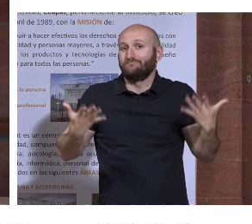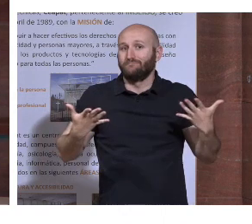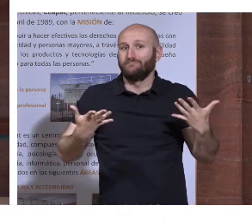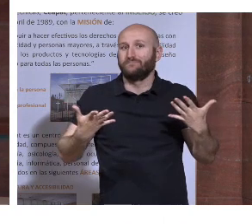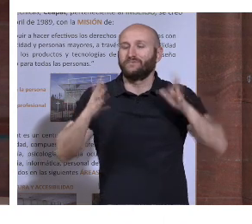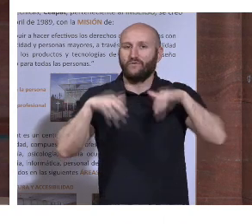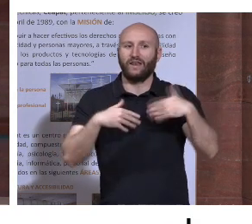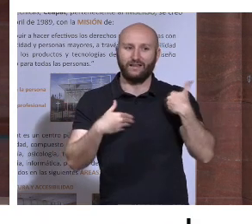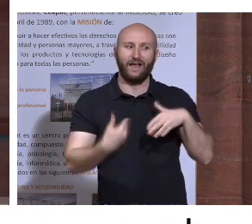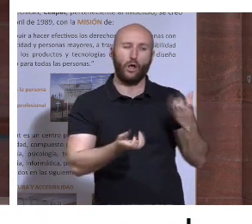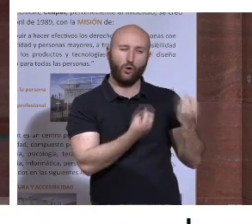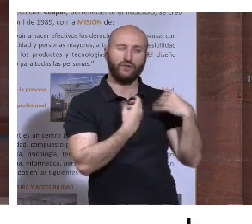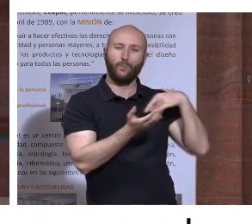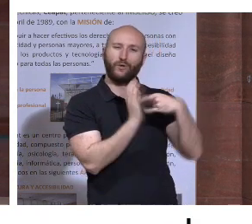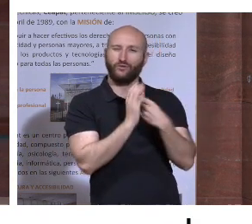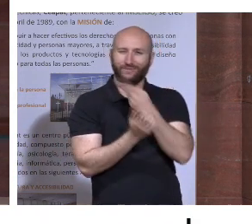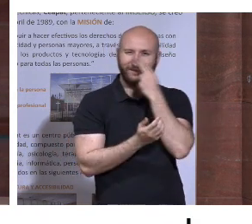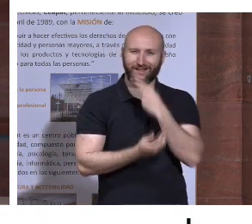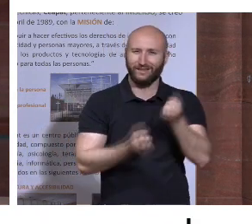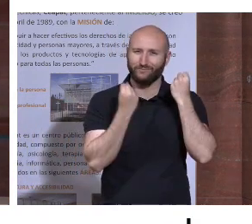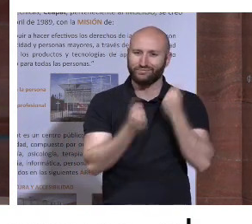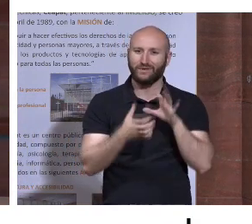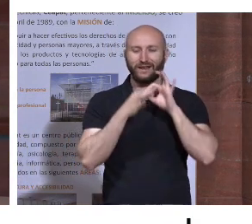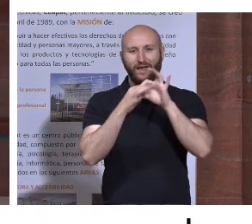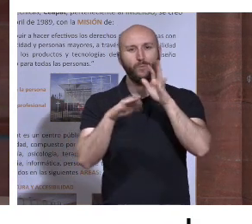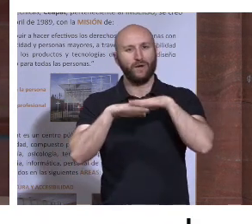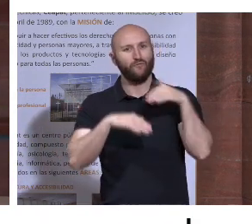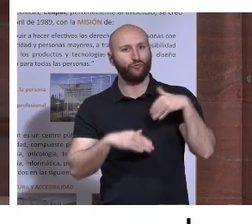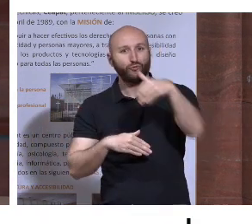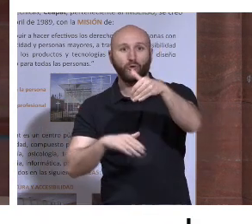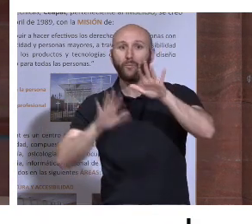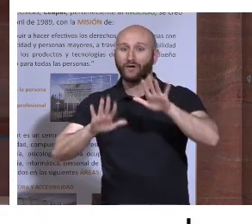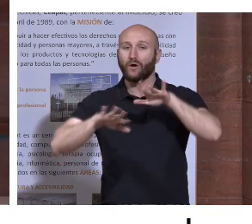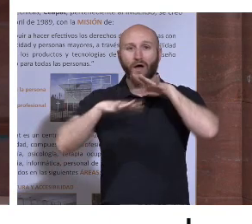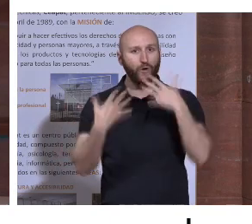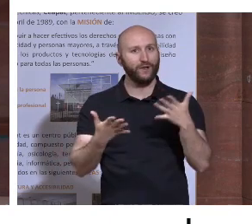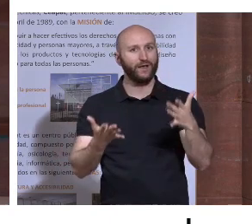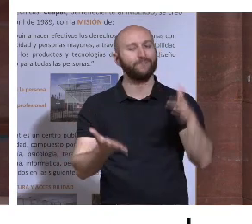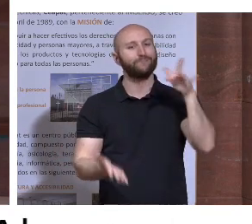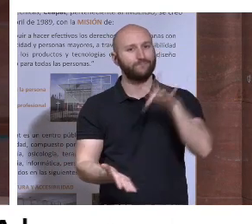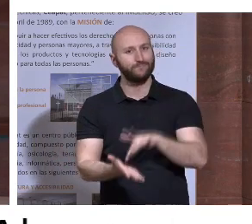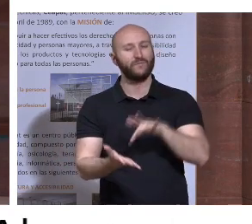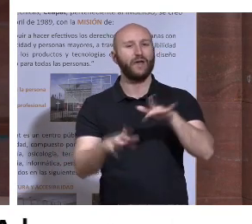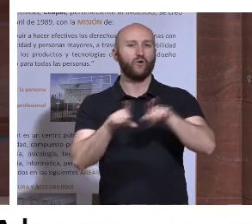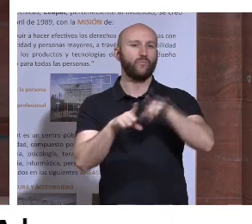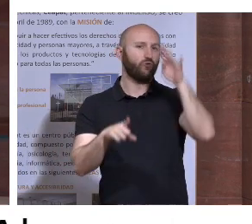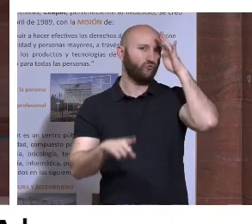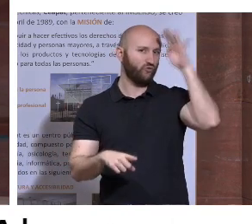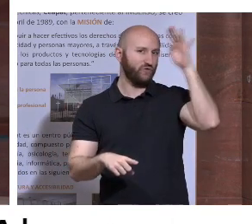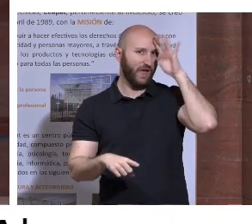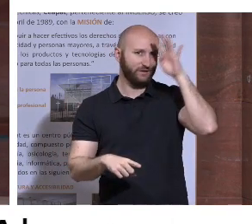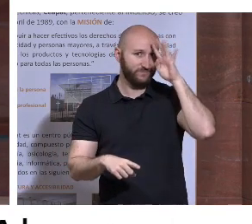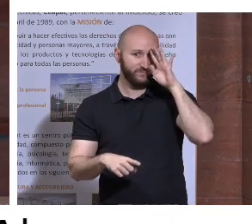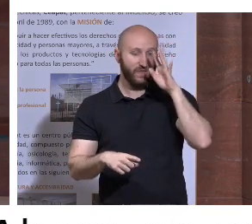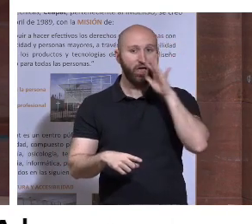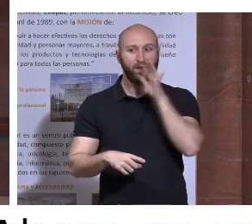Habéis contado proyectos muy interesantes y muy ligados con el futuro, pero ahora es un poco pues, para soñar. Entonces ahora yo no os voy